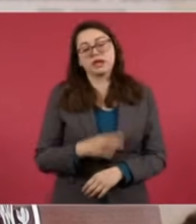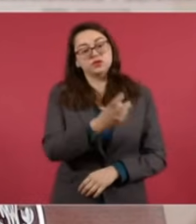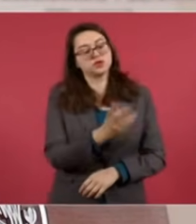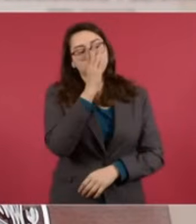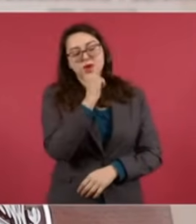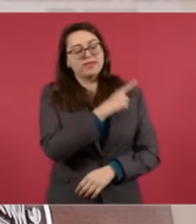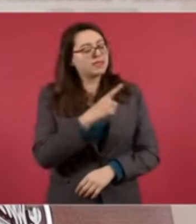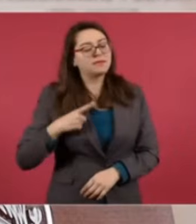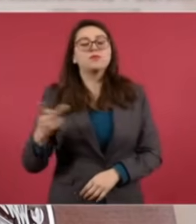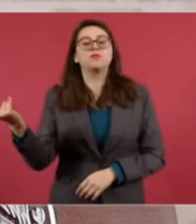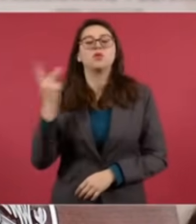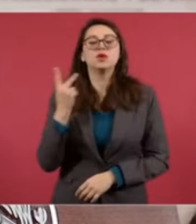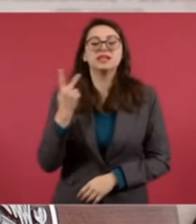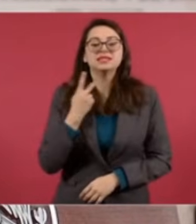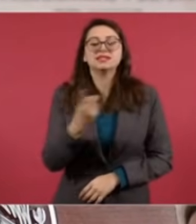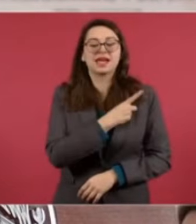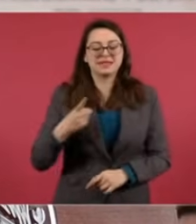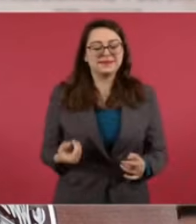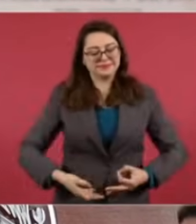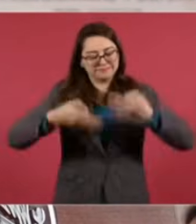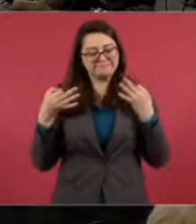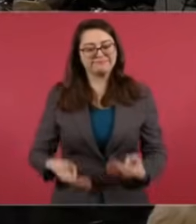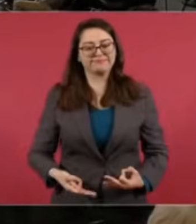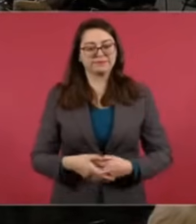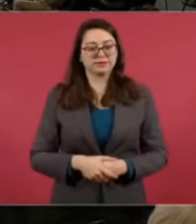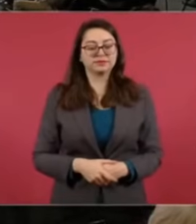política, la política que es un noble oficio.